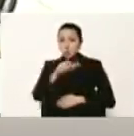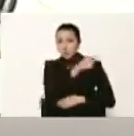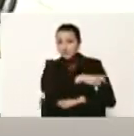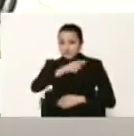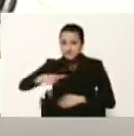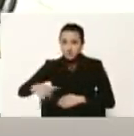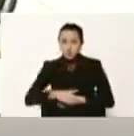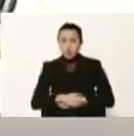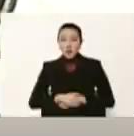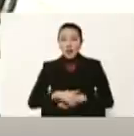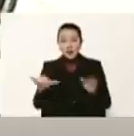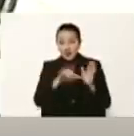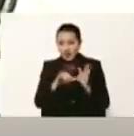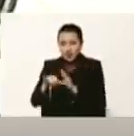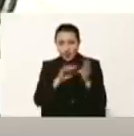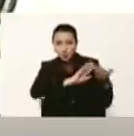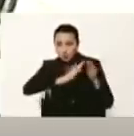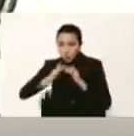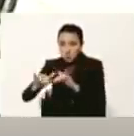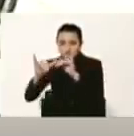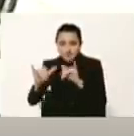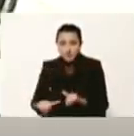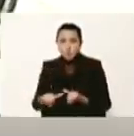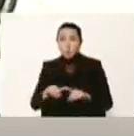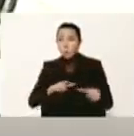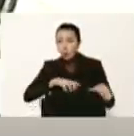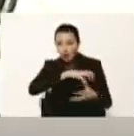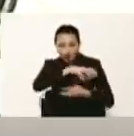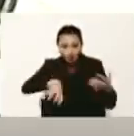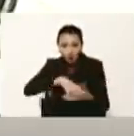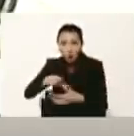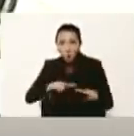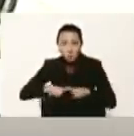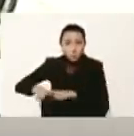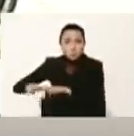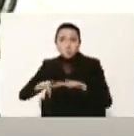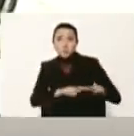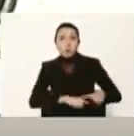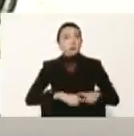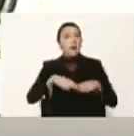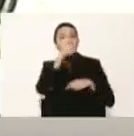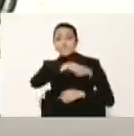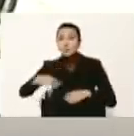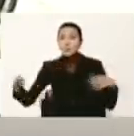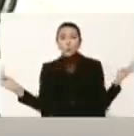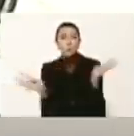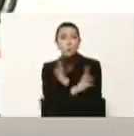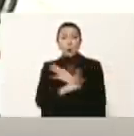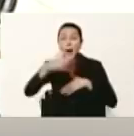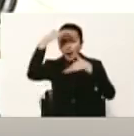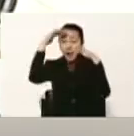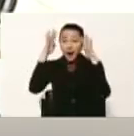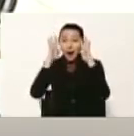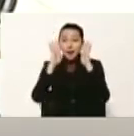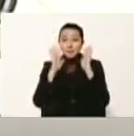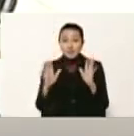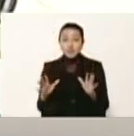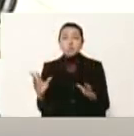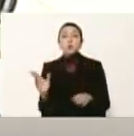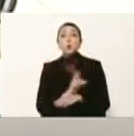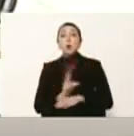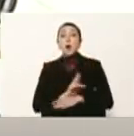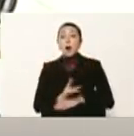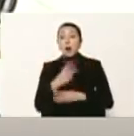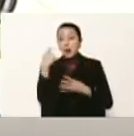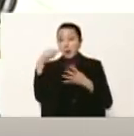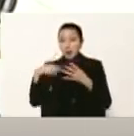de las comunidades adyacentes y transeúntes que han sido atendidos oportunamente en